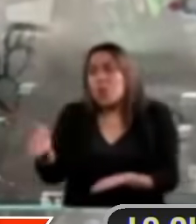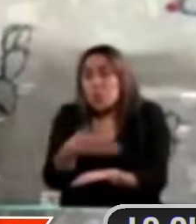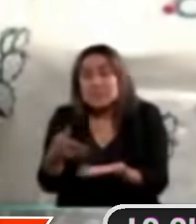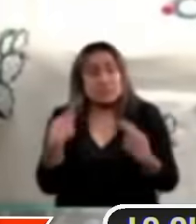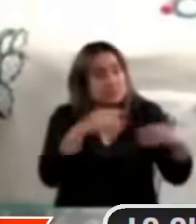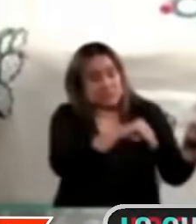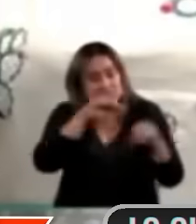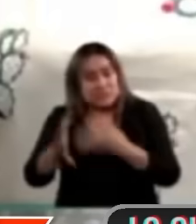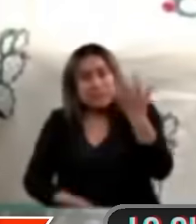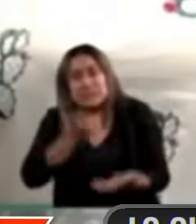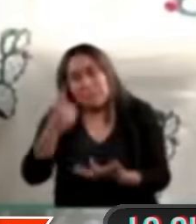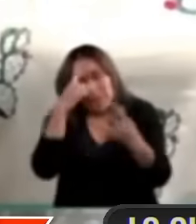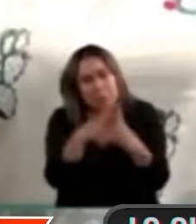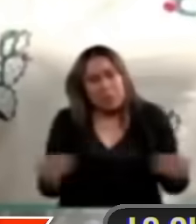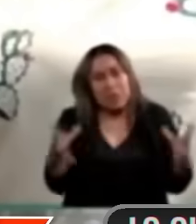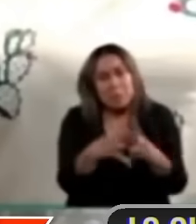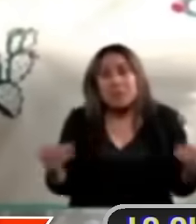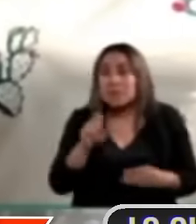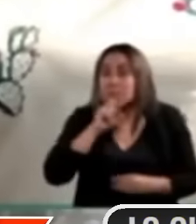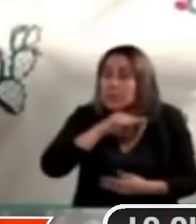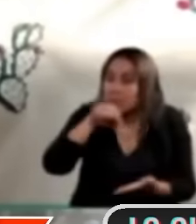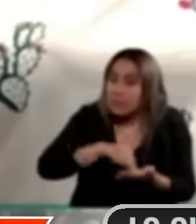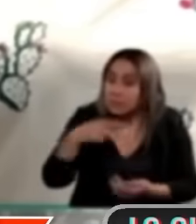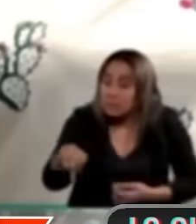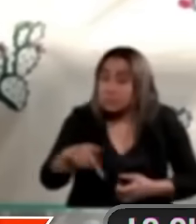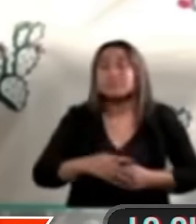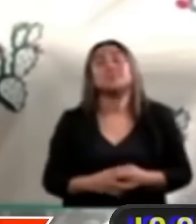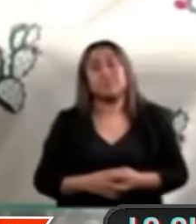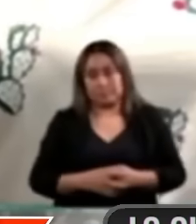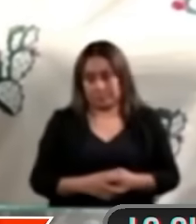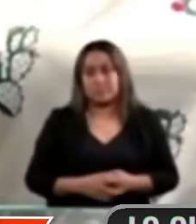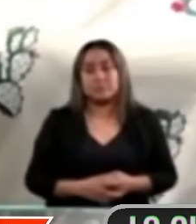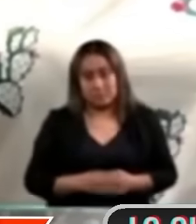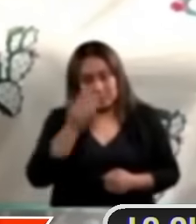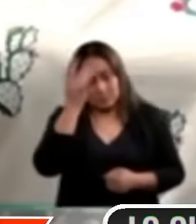las personas. Les guste o no, lo estamos